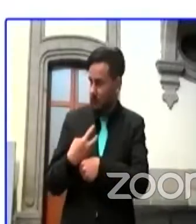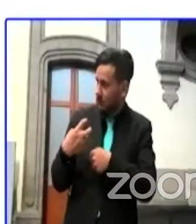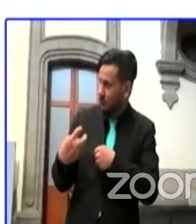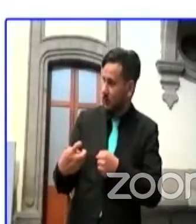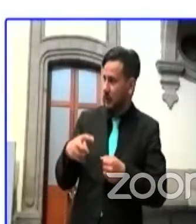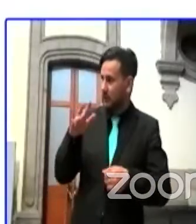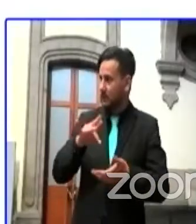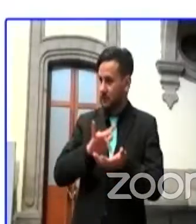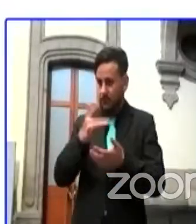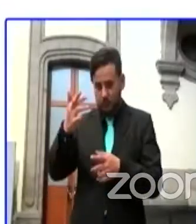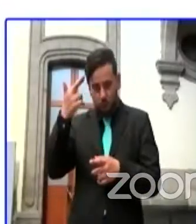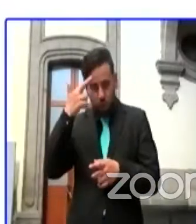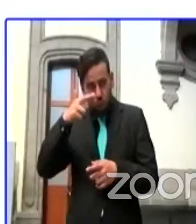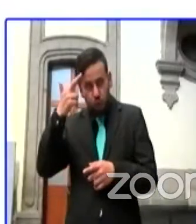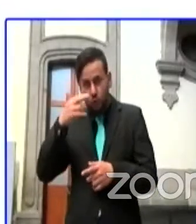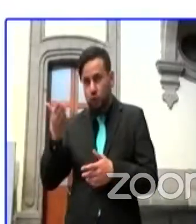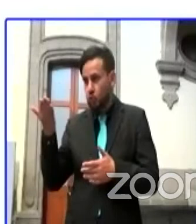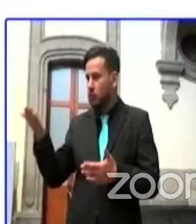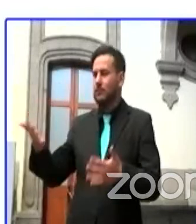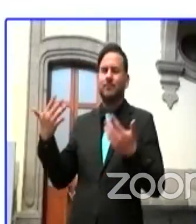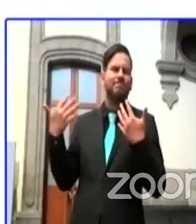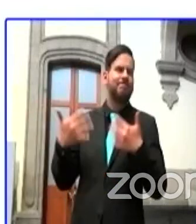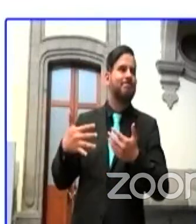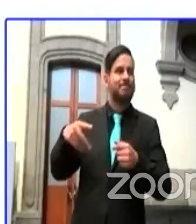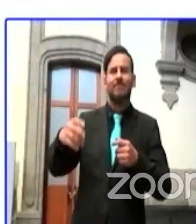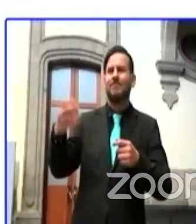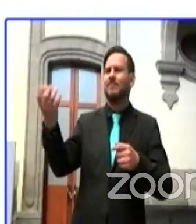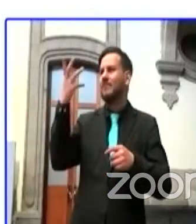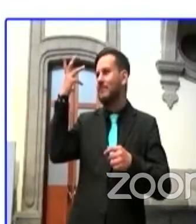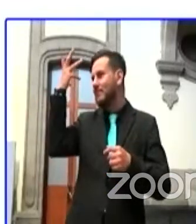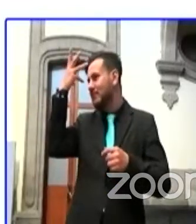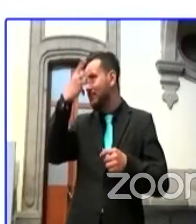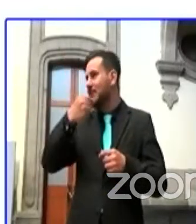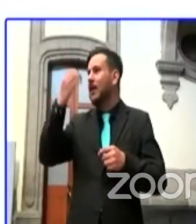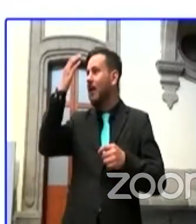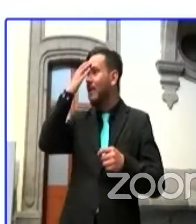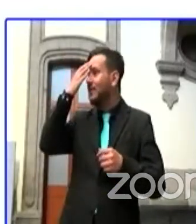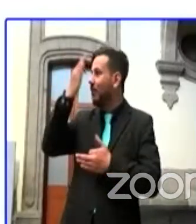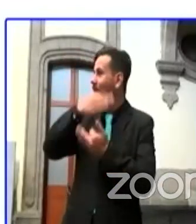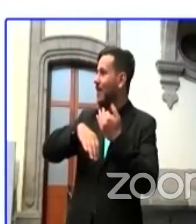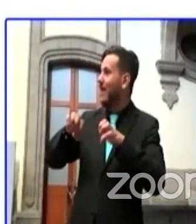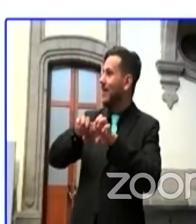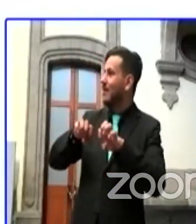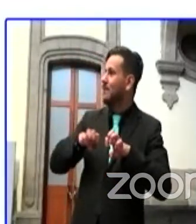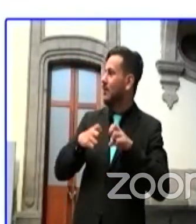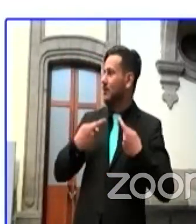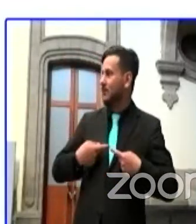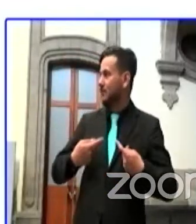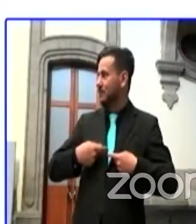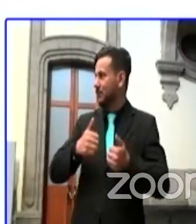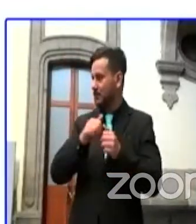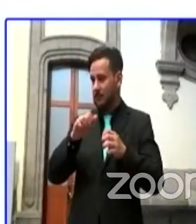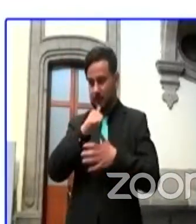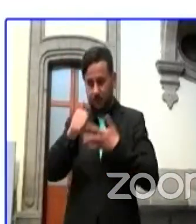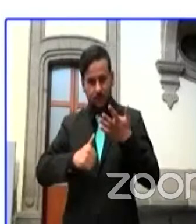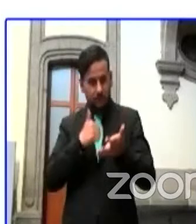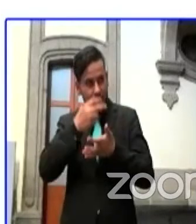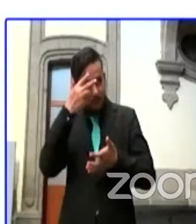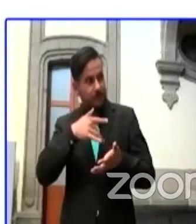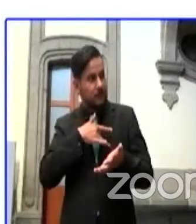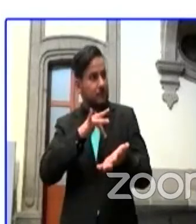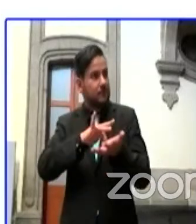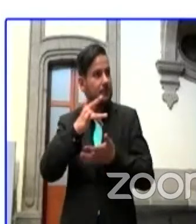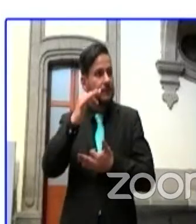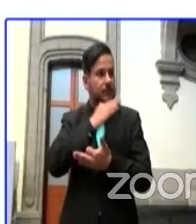agradecerte Ruth por este maravilloso evento, agradecer a todo el equipo del Instituto de la Ciudad de México, agradecer a todos